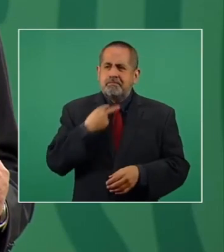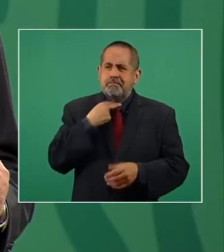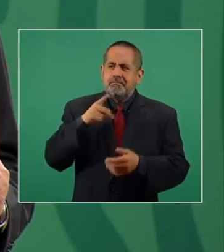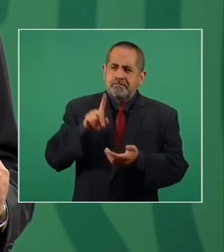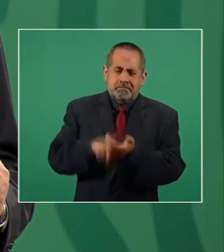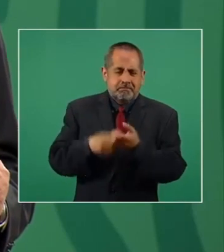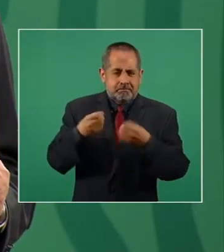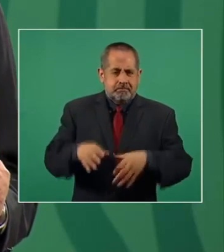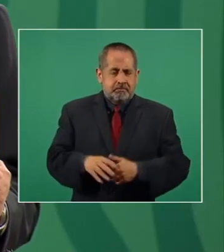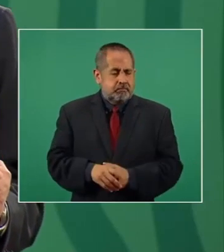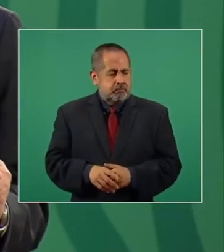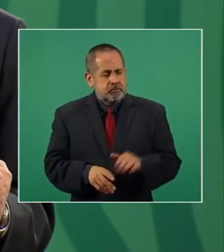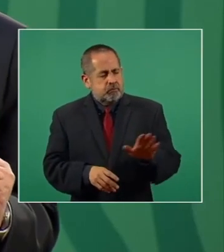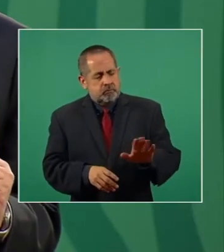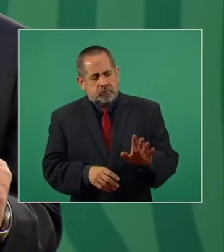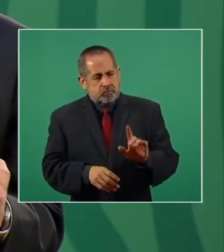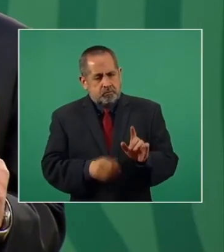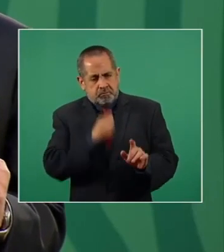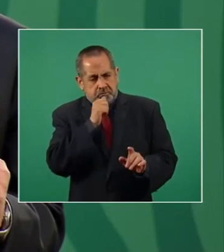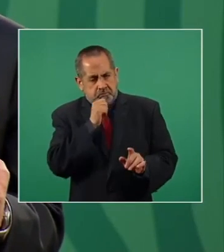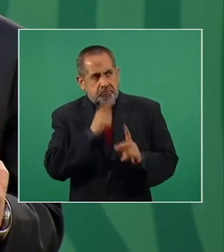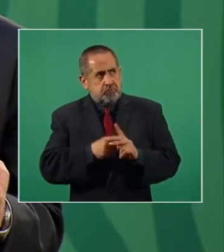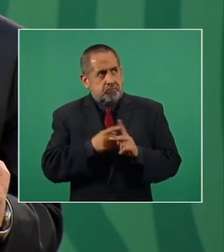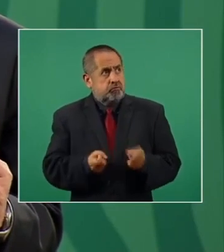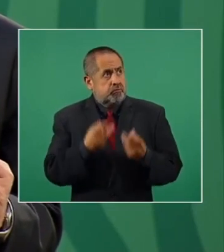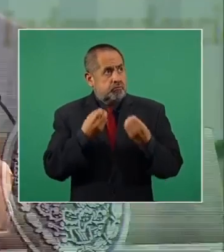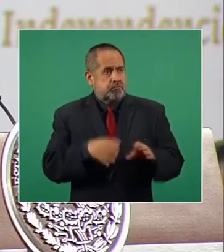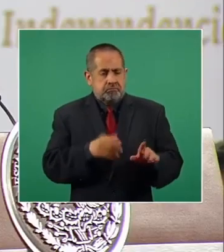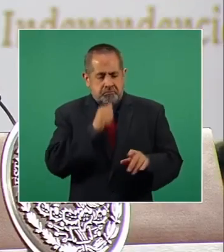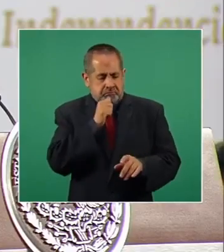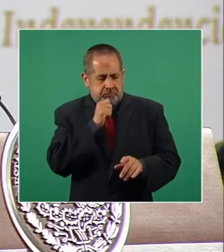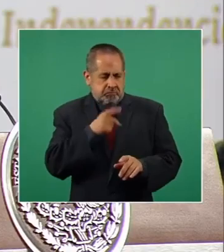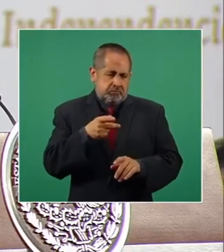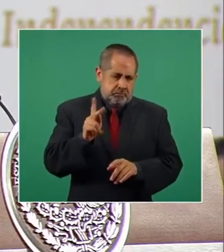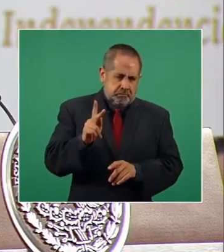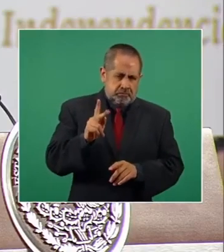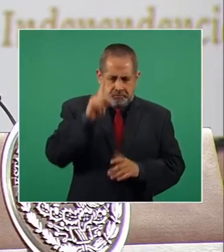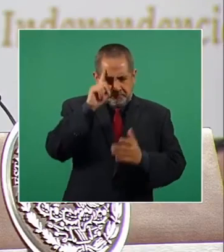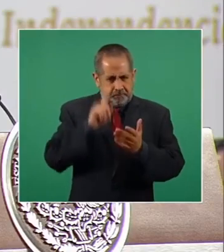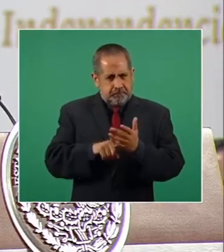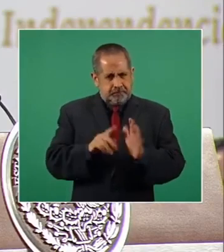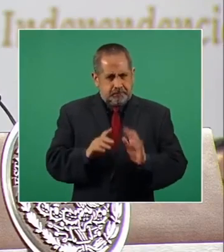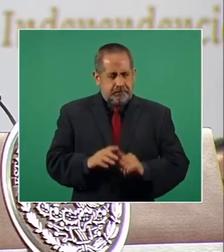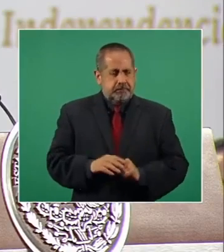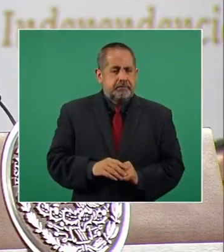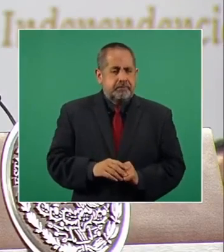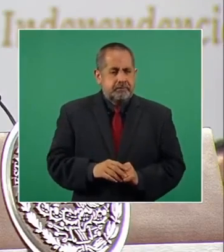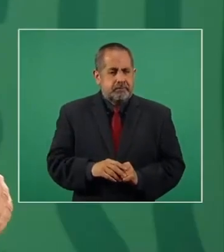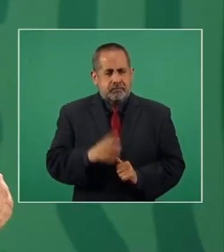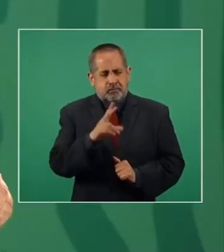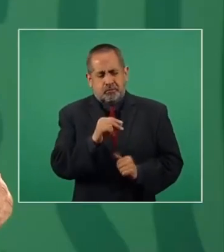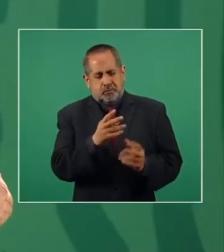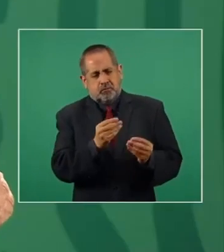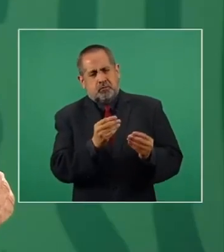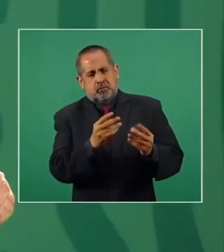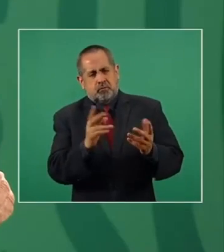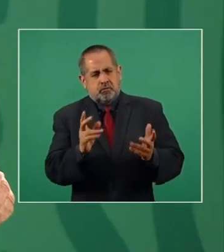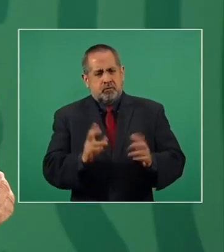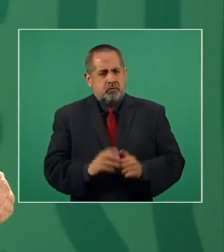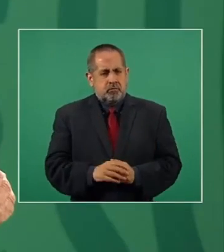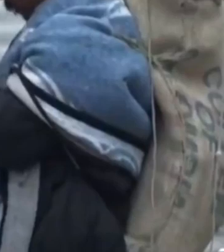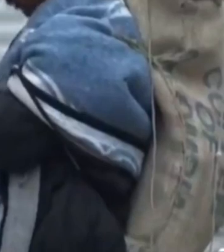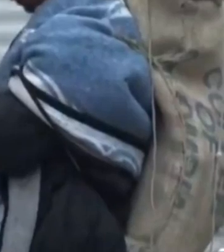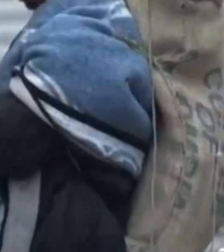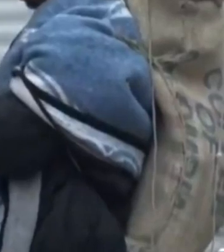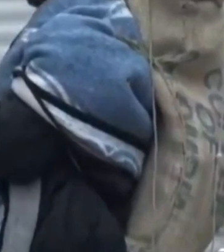gobierno de Andrés Manuel López Obrador convertir a la petrolera estatal Petróleos de Venezuela en una segura proveedora de gas para México.